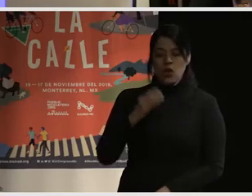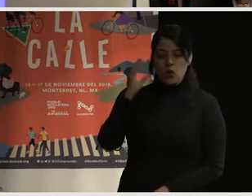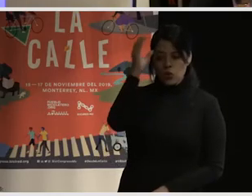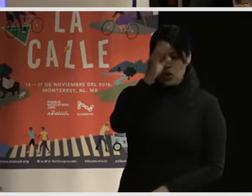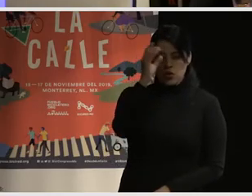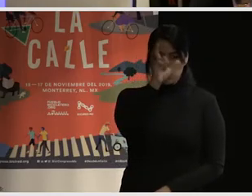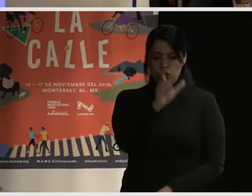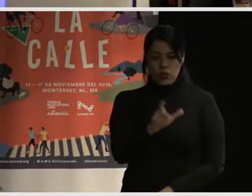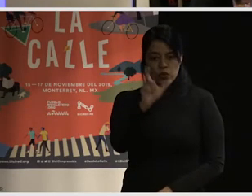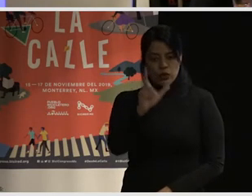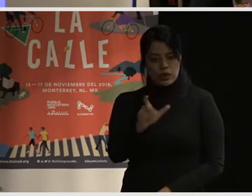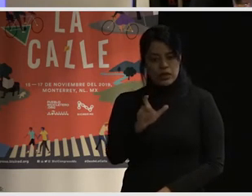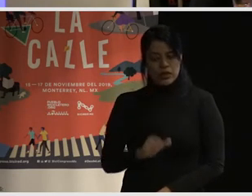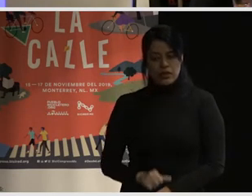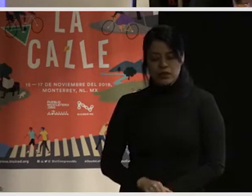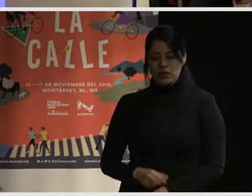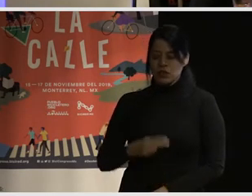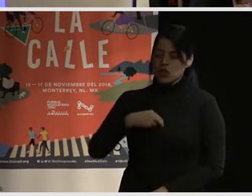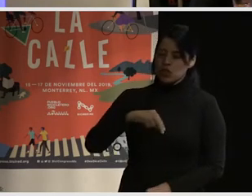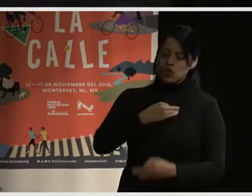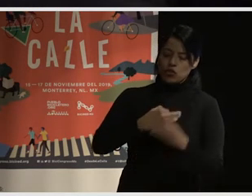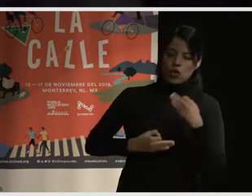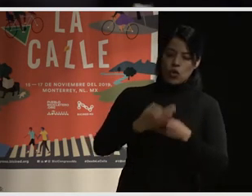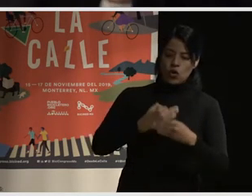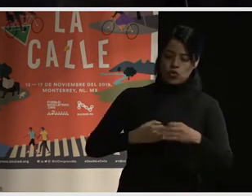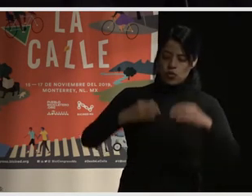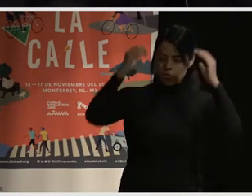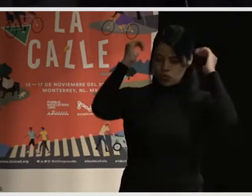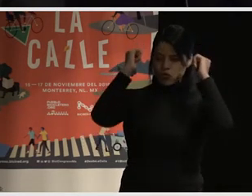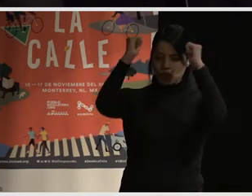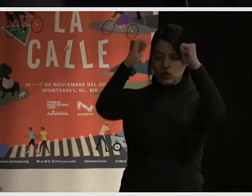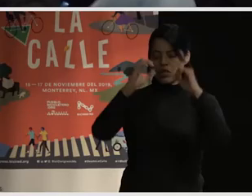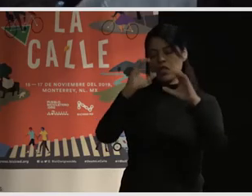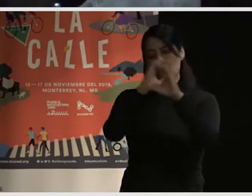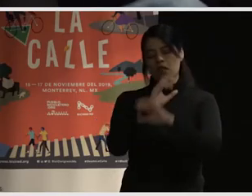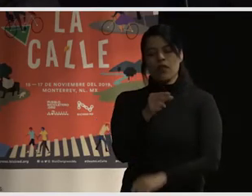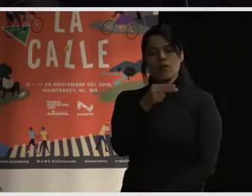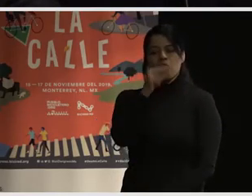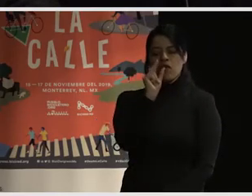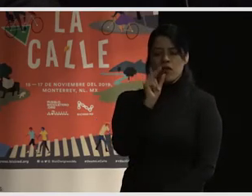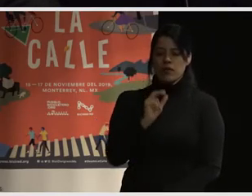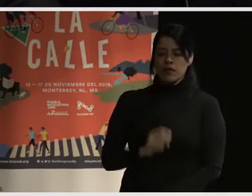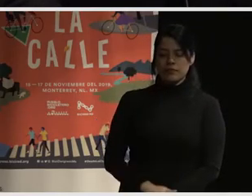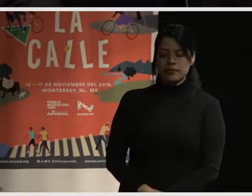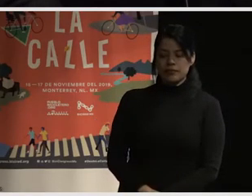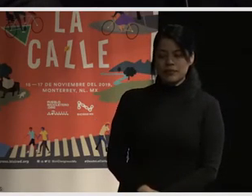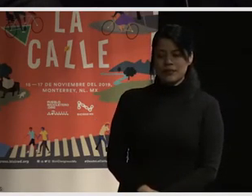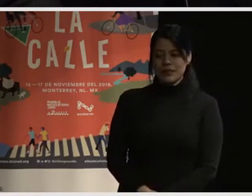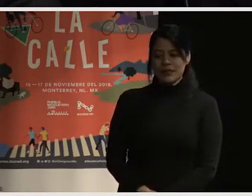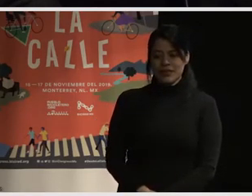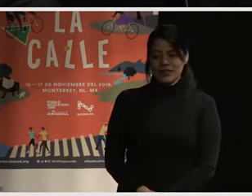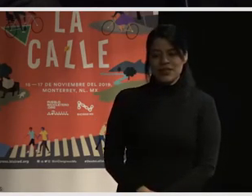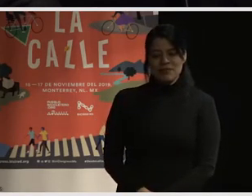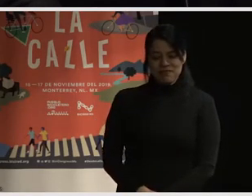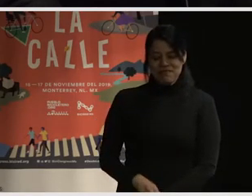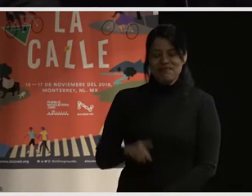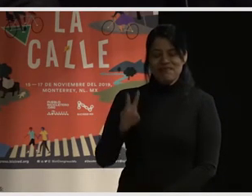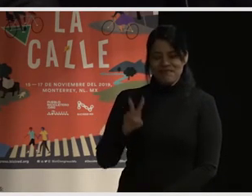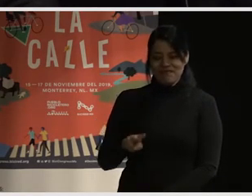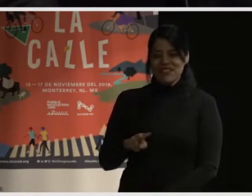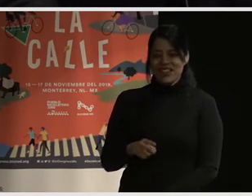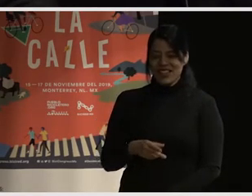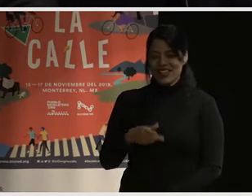todos somos charras y charros debemos tequila y cantamos con el mariachi puesto todo el tiempo no la realidad es que